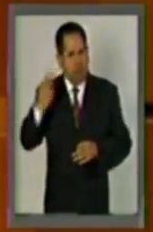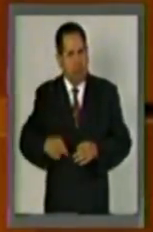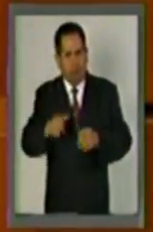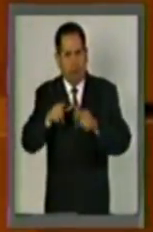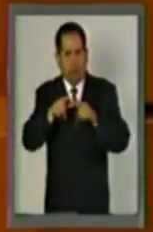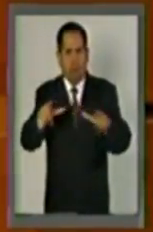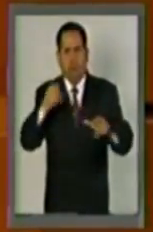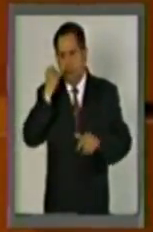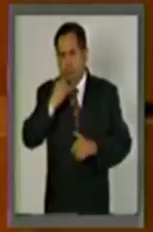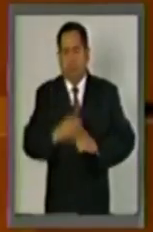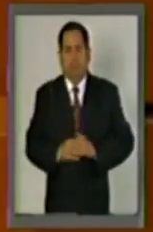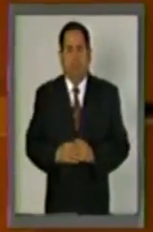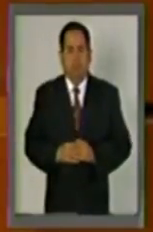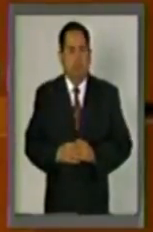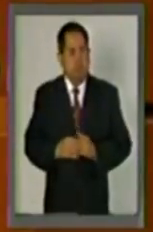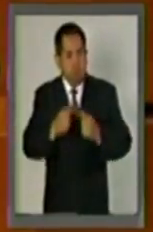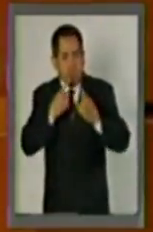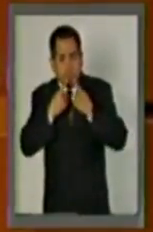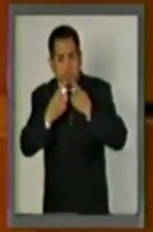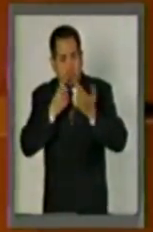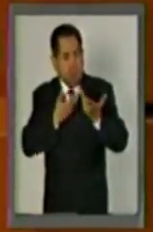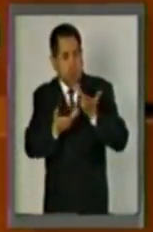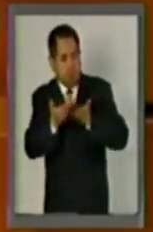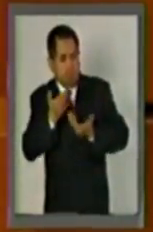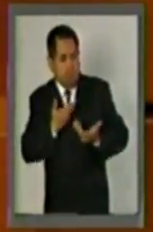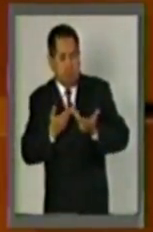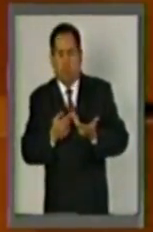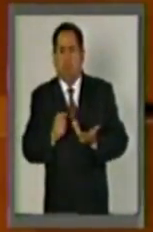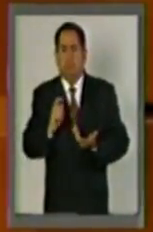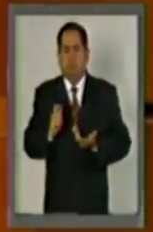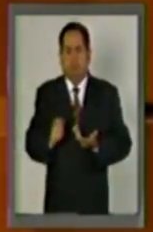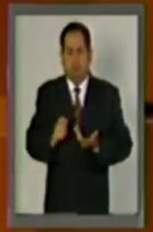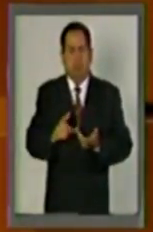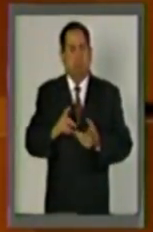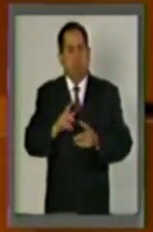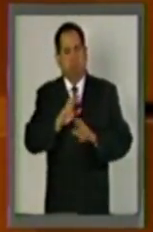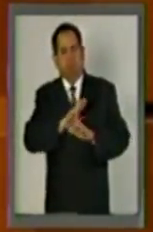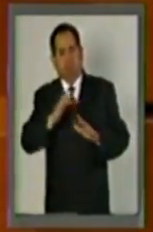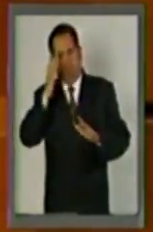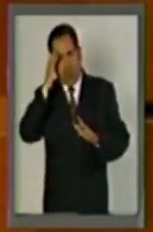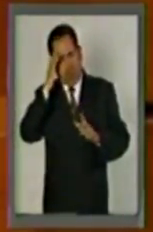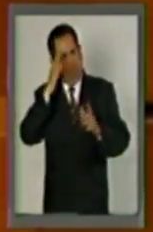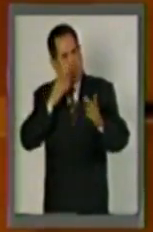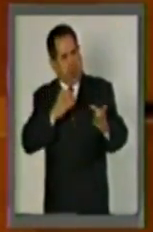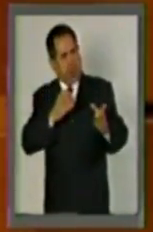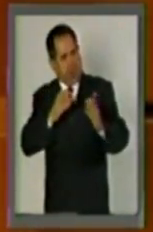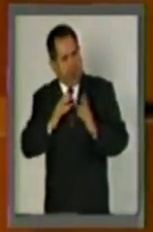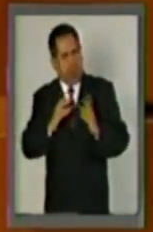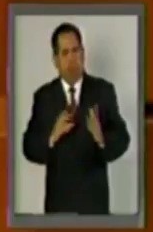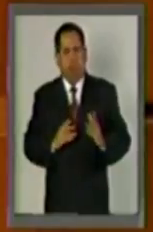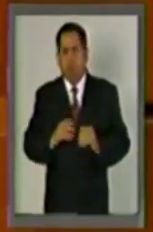Dialogar es reconocer al otro y así también